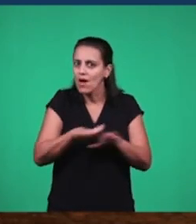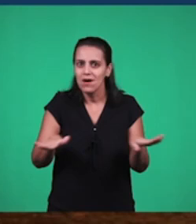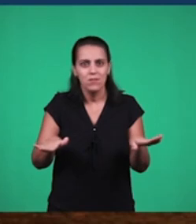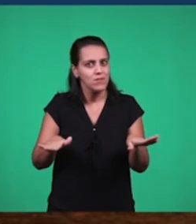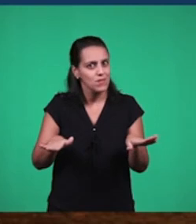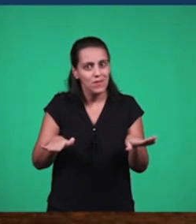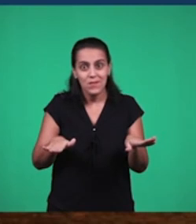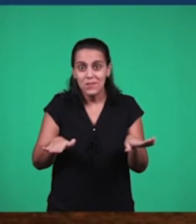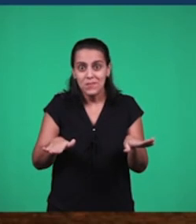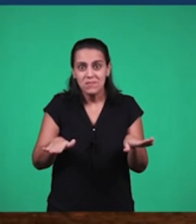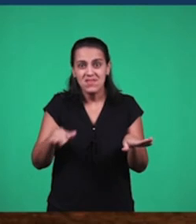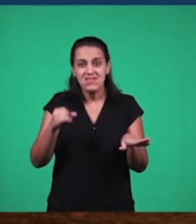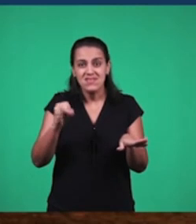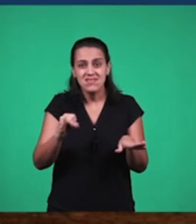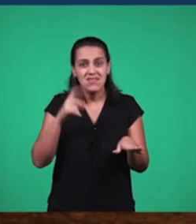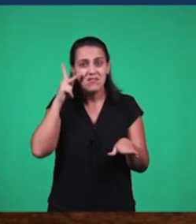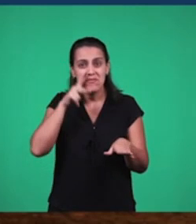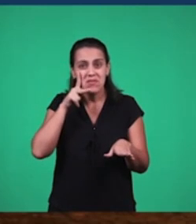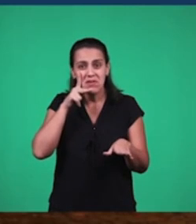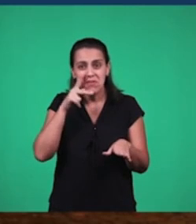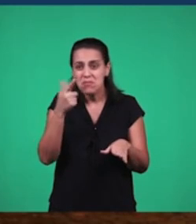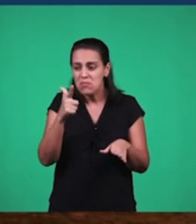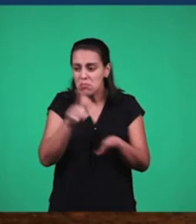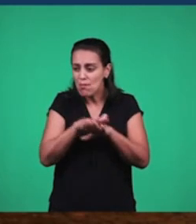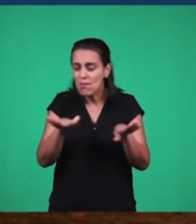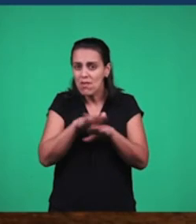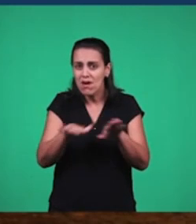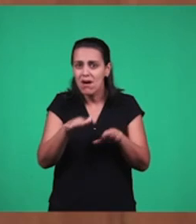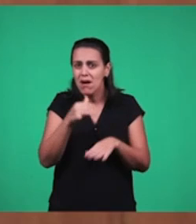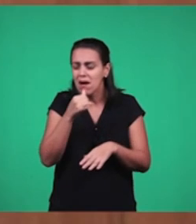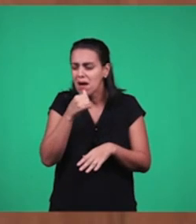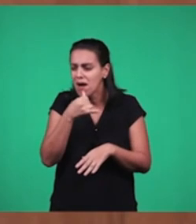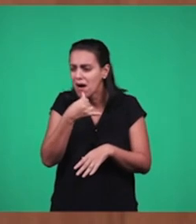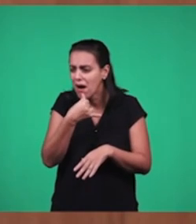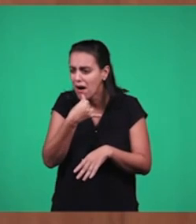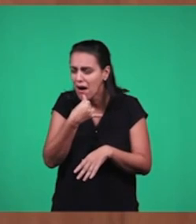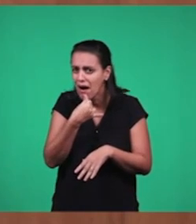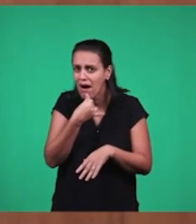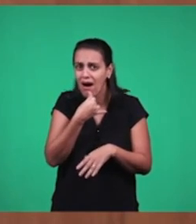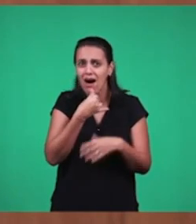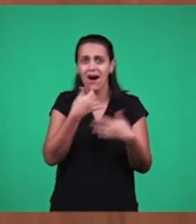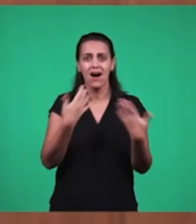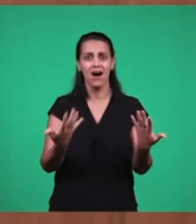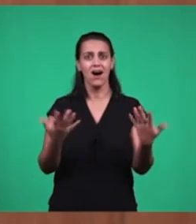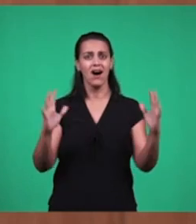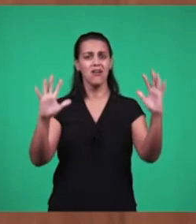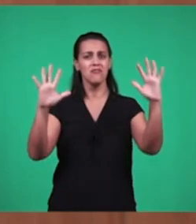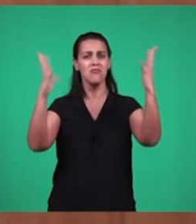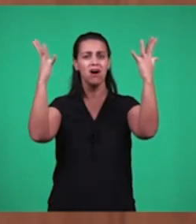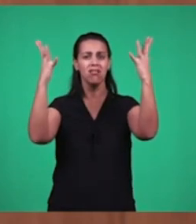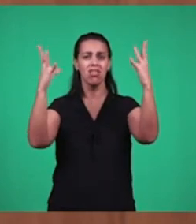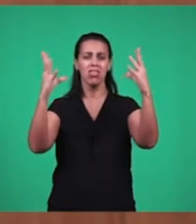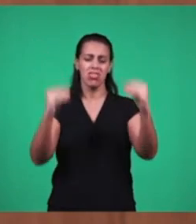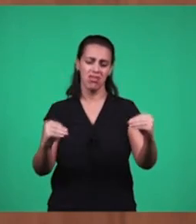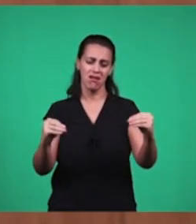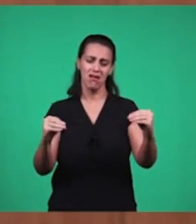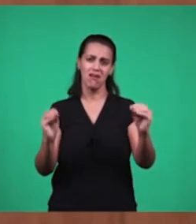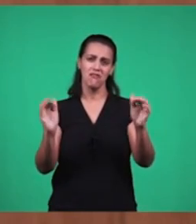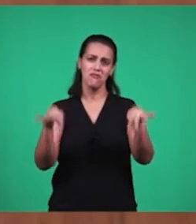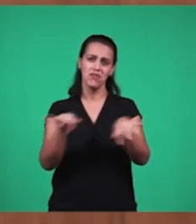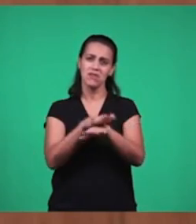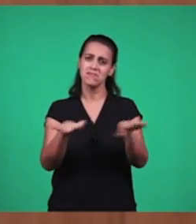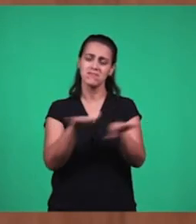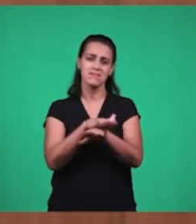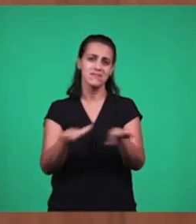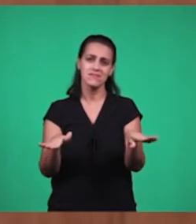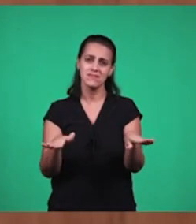sin vino habría solo tristeza. Sin vino aquella fiesta habría